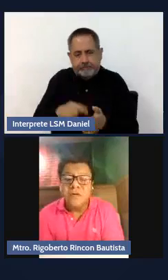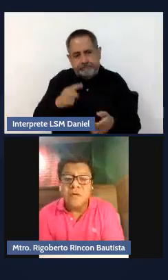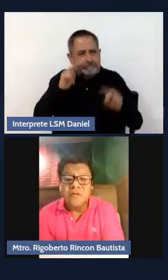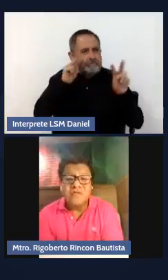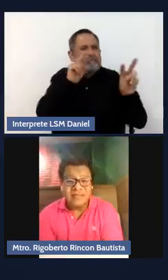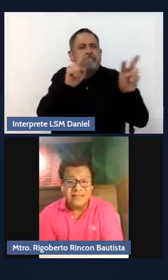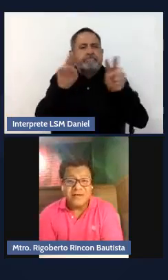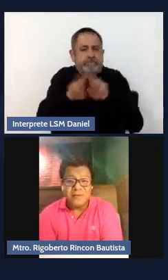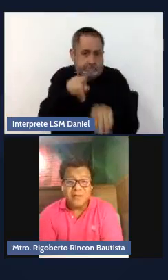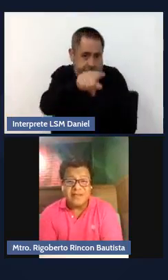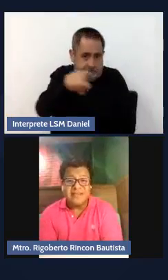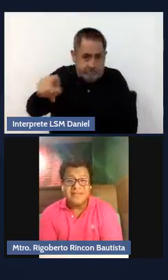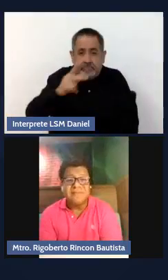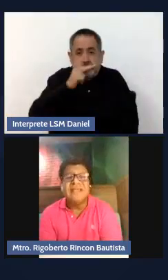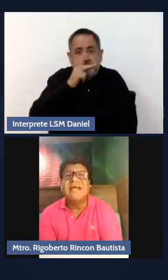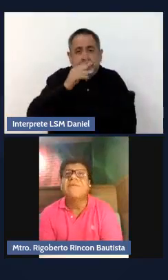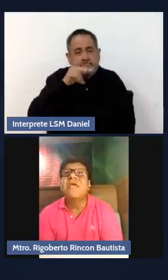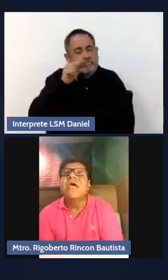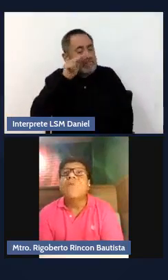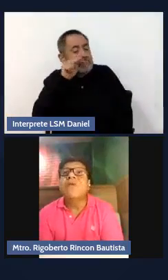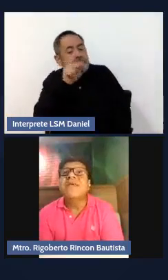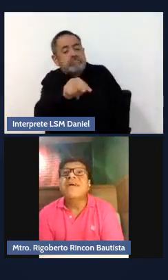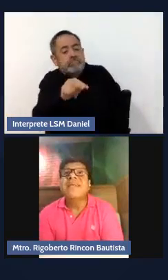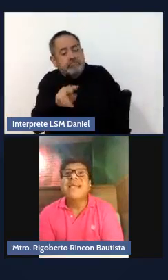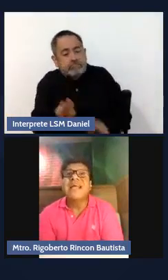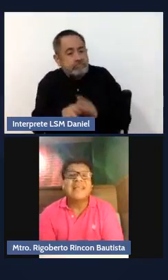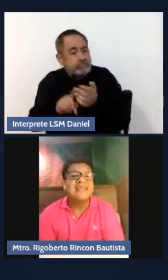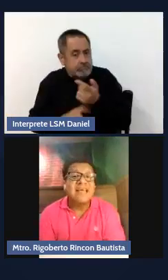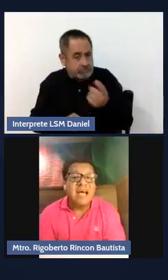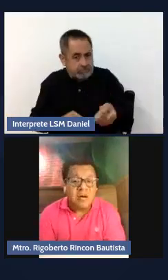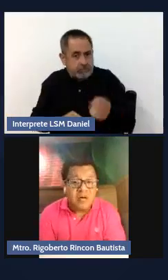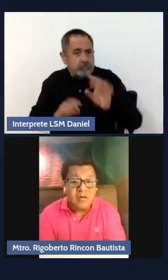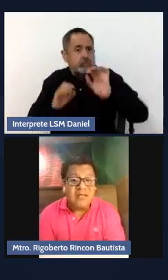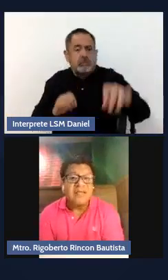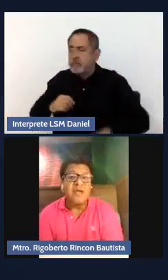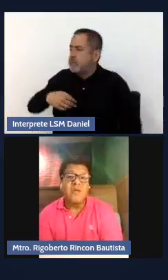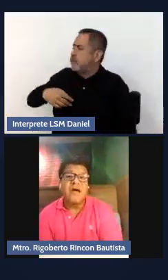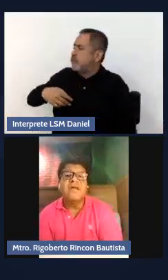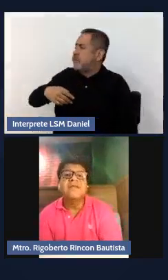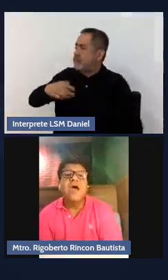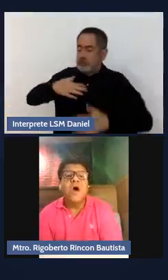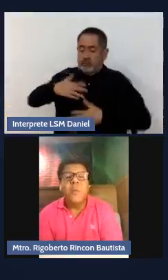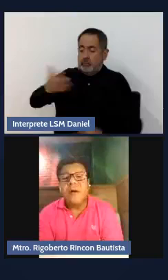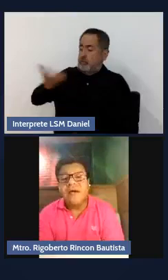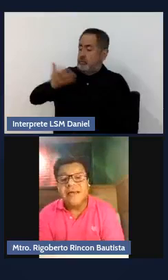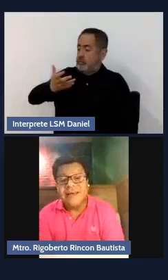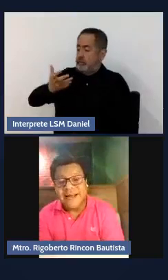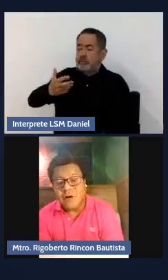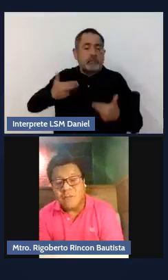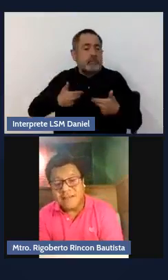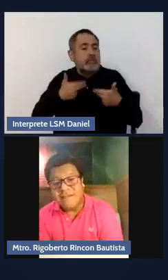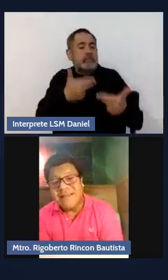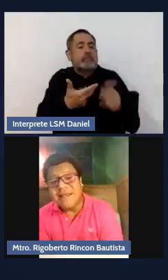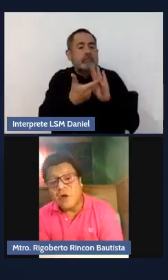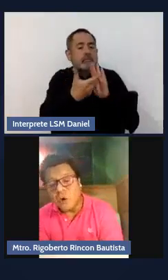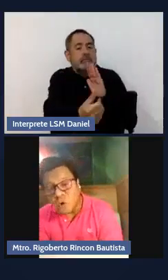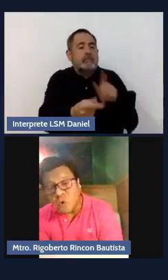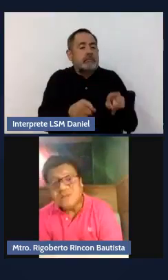como padres de familia pueden generar ya sea conductas saludables o pueden generar completamente